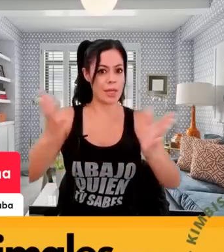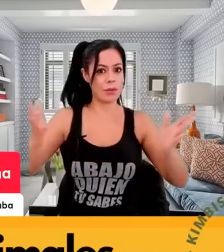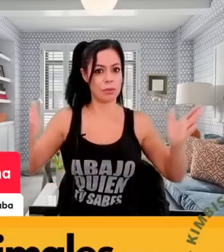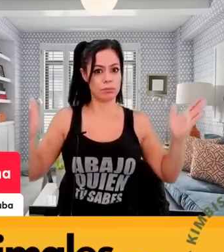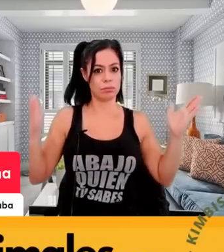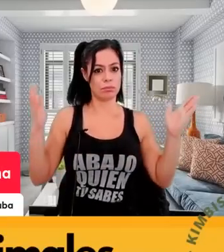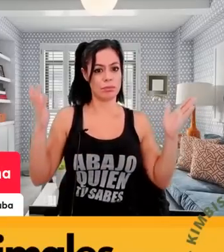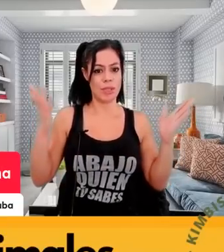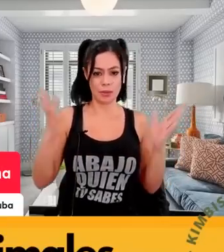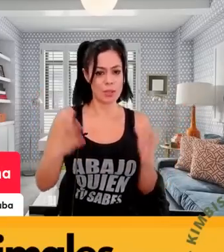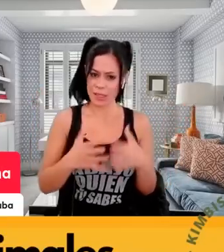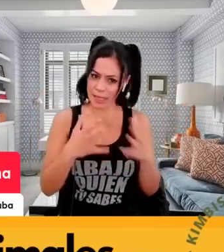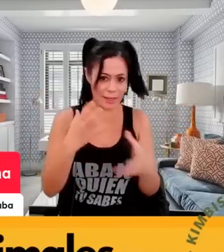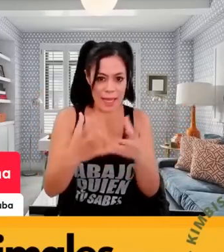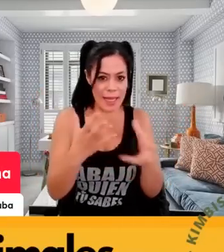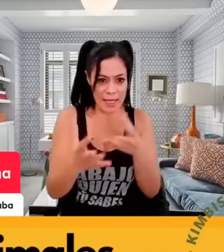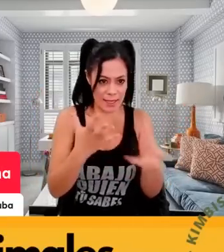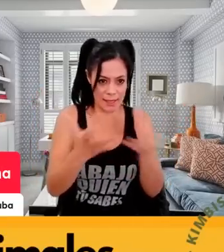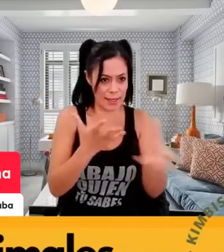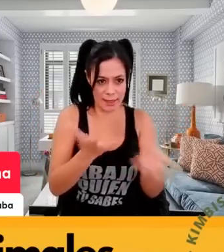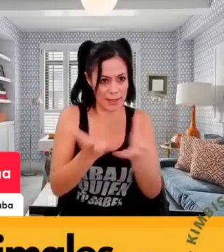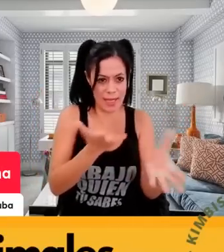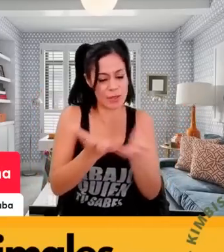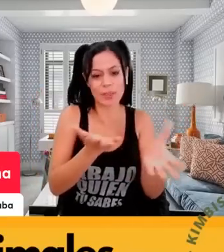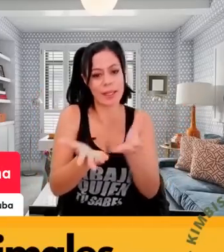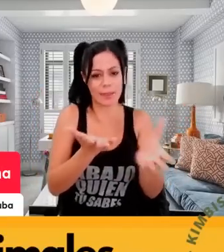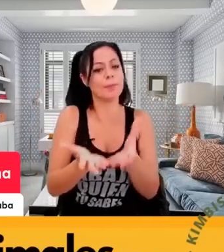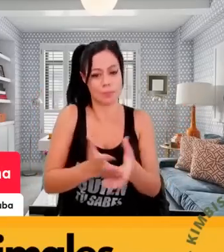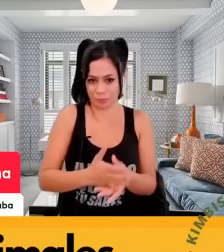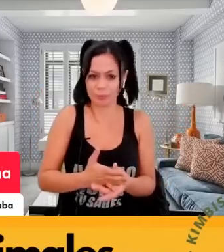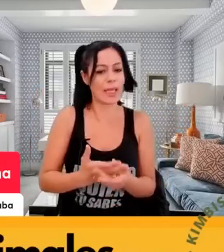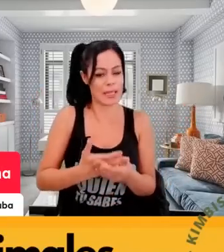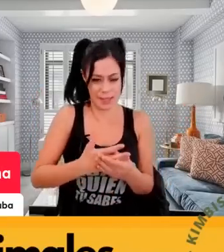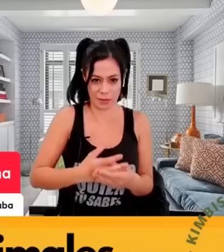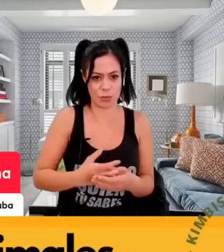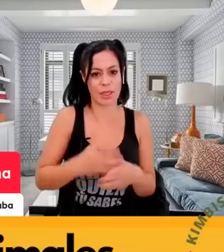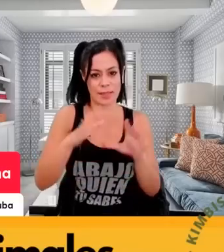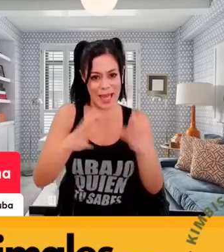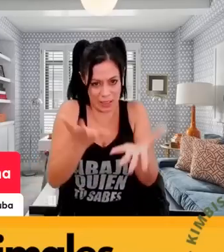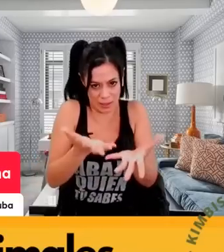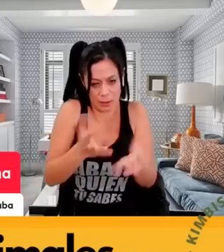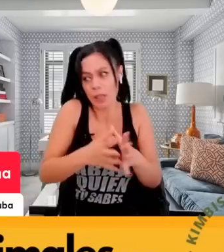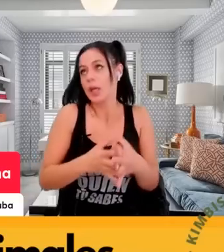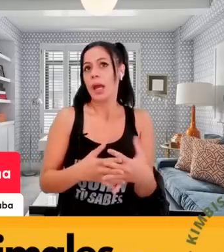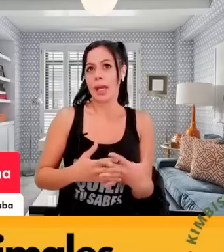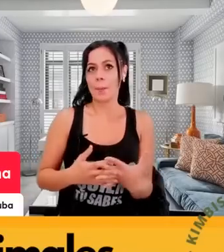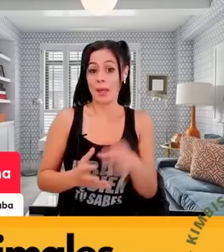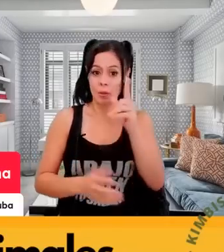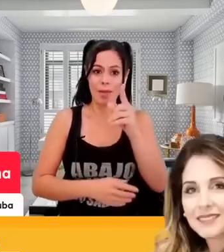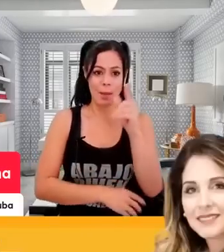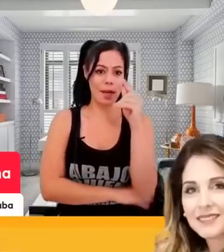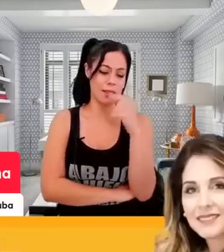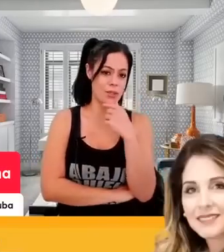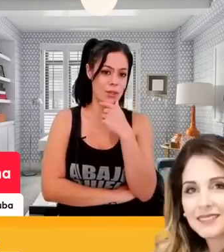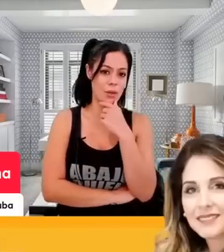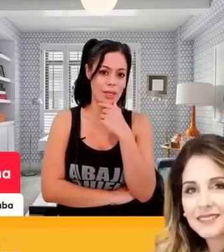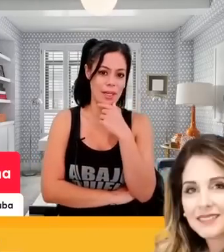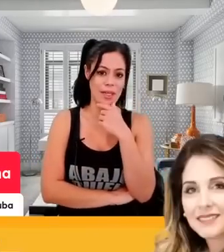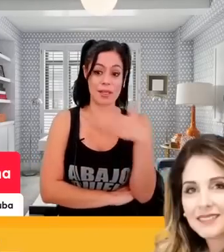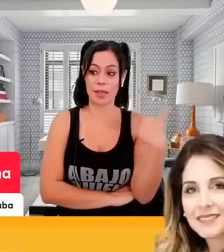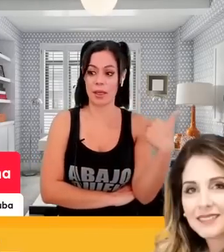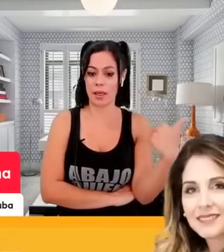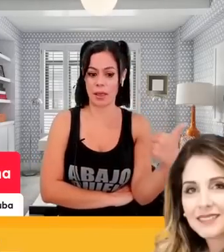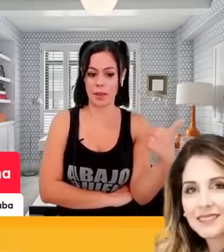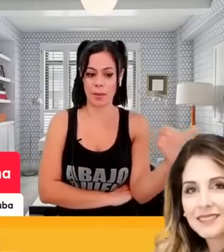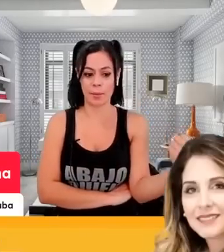también. Ah, cierto. Eso es porque es una atrás de otra. Exacto, está ahí. Pero me llama la atención que